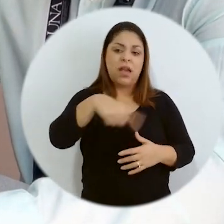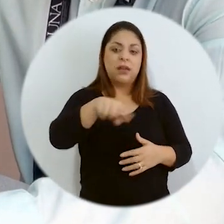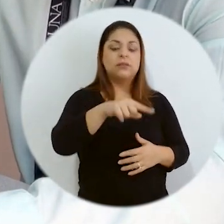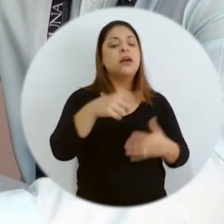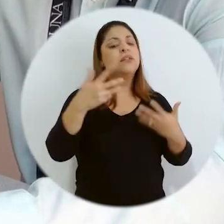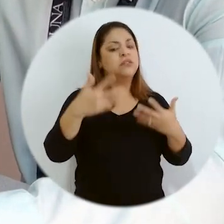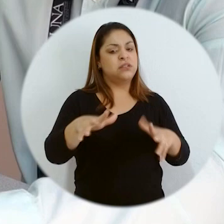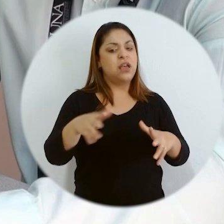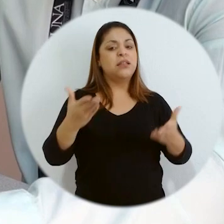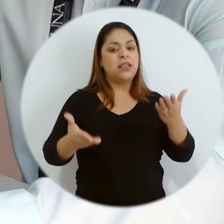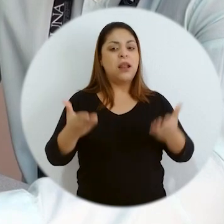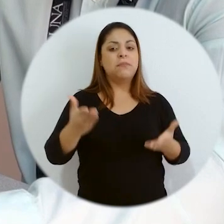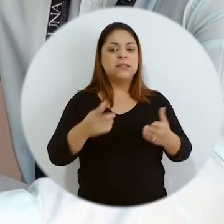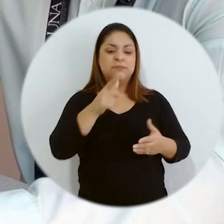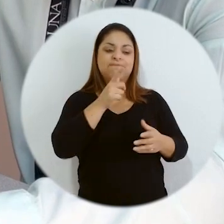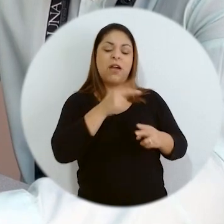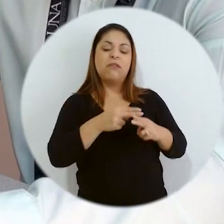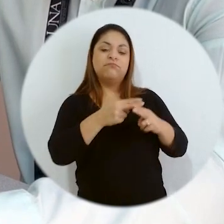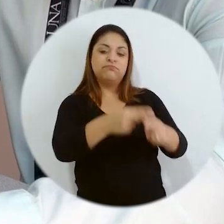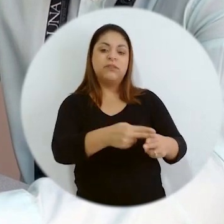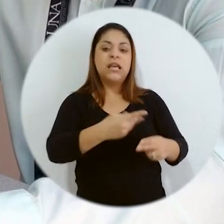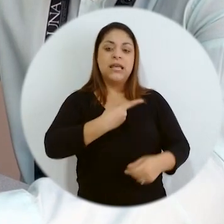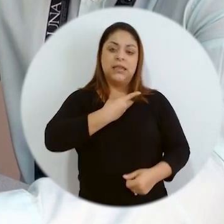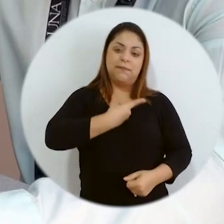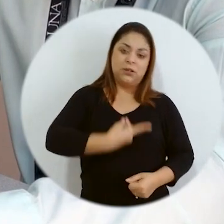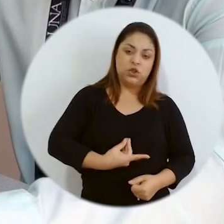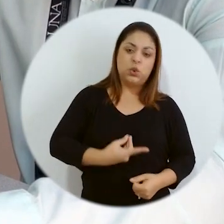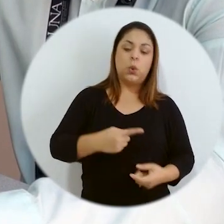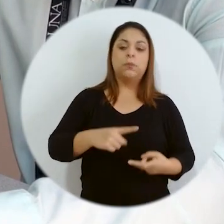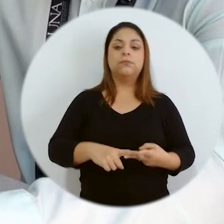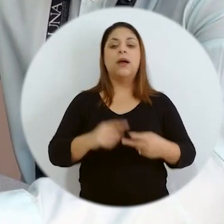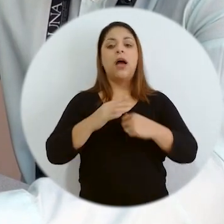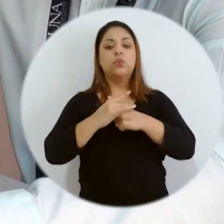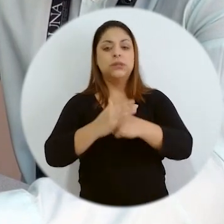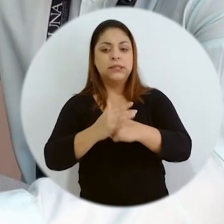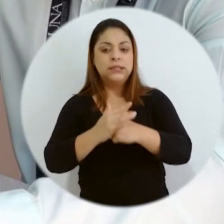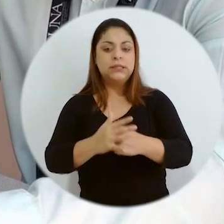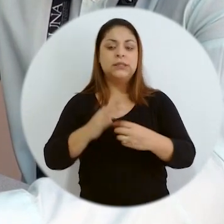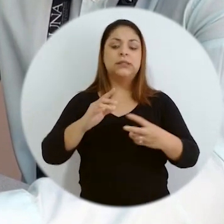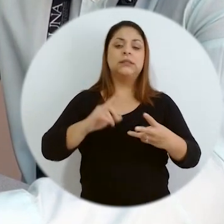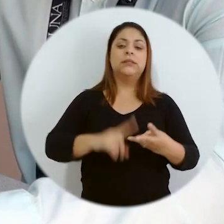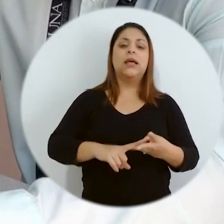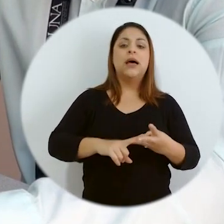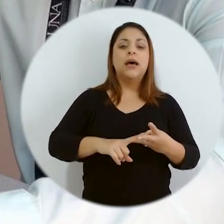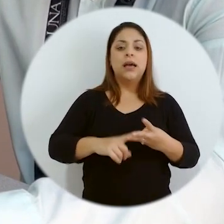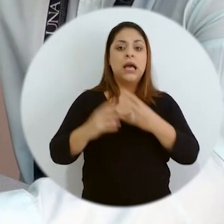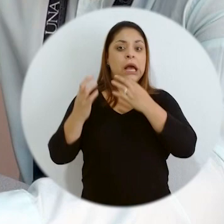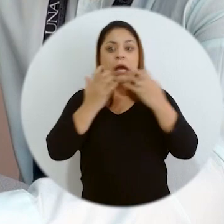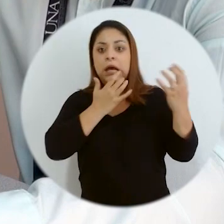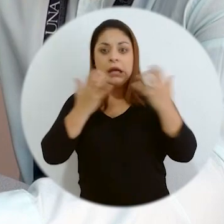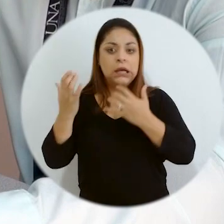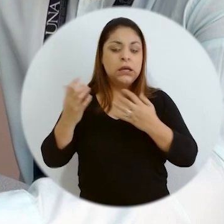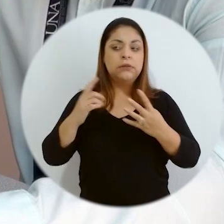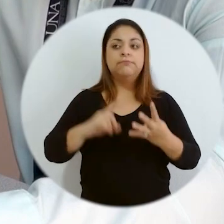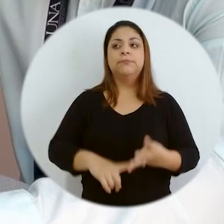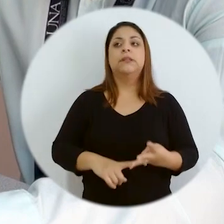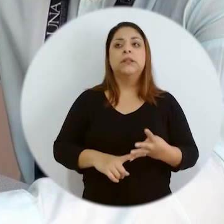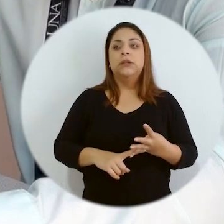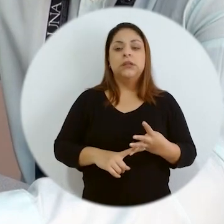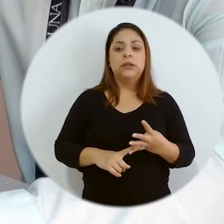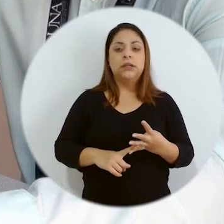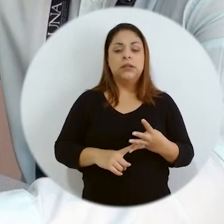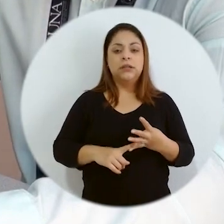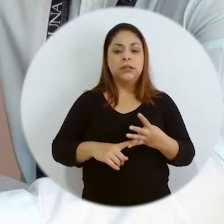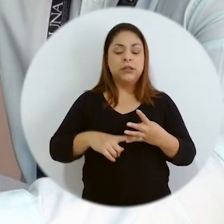con un diagnóstico, por ejemplo, de las áreas de ansiedad, depresión, trastorno del espectro autista, esquizofrenia, ¿verdad? Todo